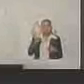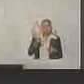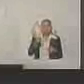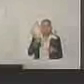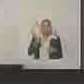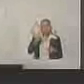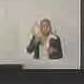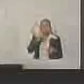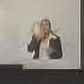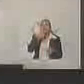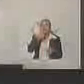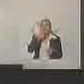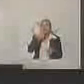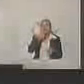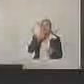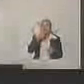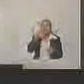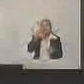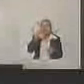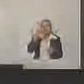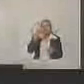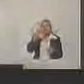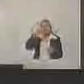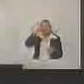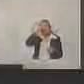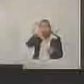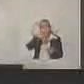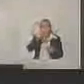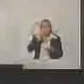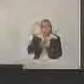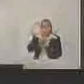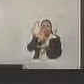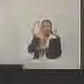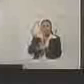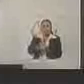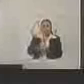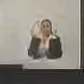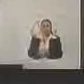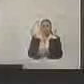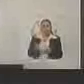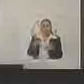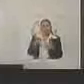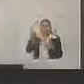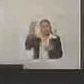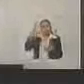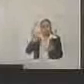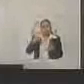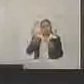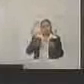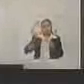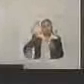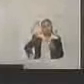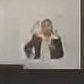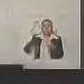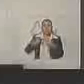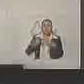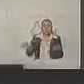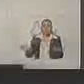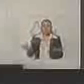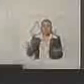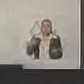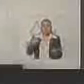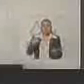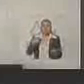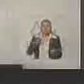capacidades diferentes. He trabajado en el gobierno y ahora, hoy por hoy, soy empresaria. Pero lo más importante es que